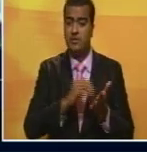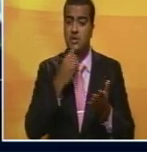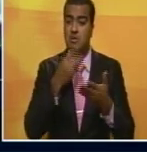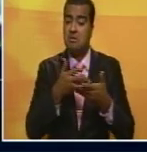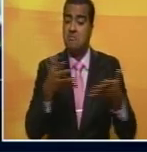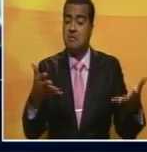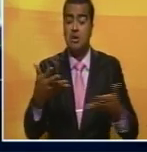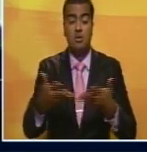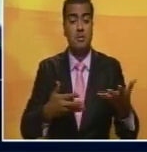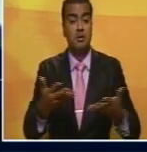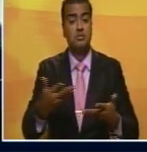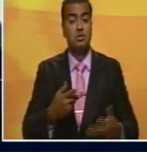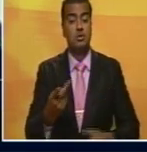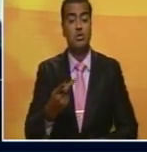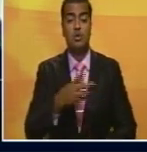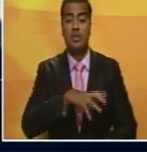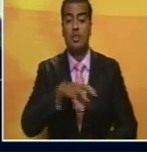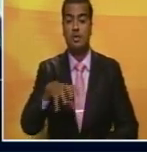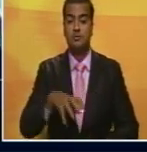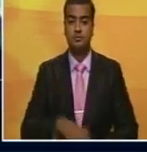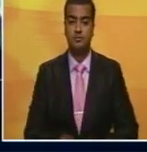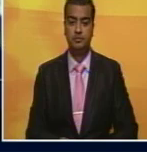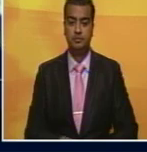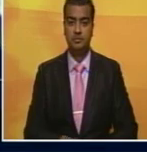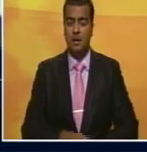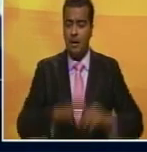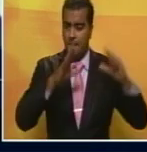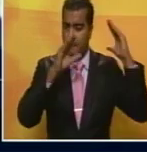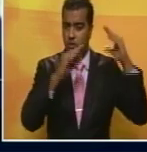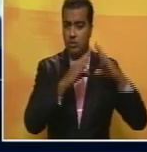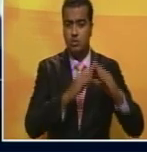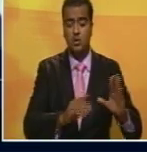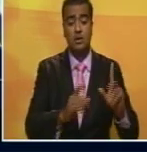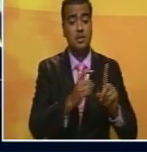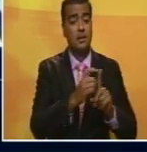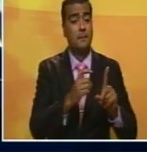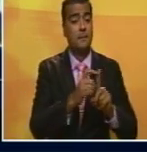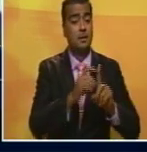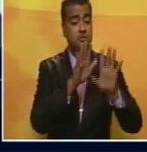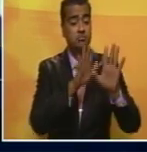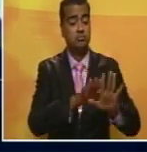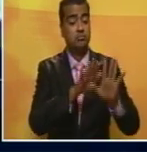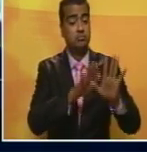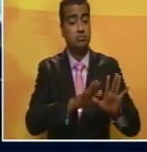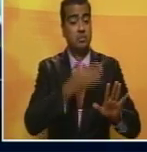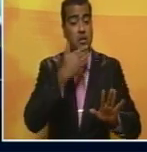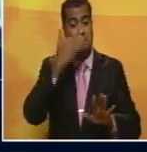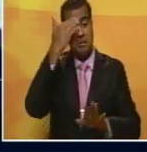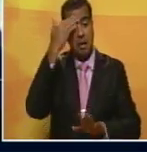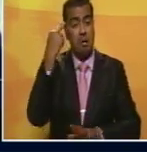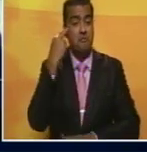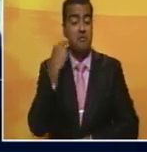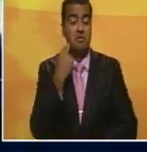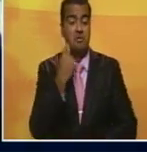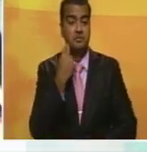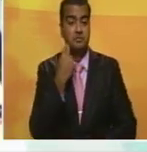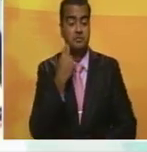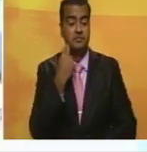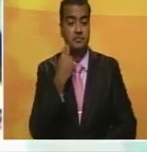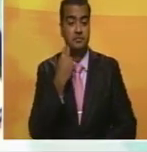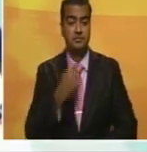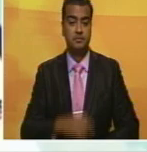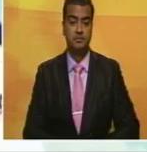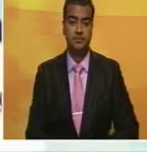ampliar la cooperación entre ambos estados. El embajador ofreció estas palabras durante el homenaje al padre de la patria, Simón Bolívar, en el